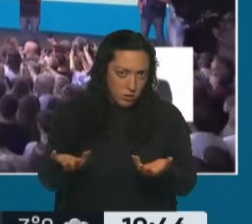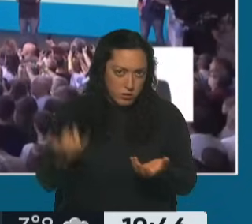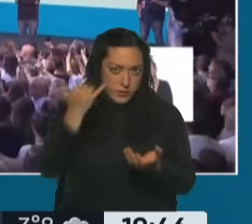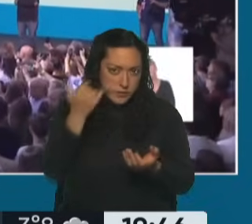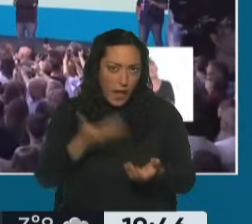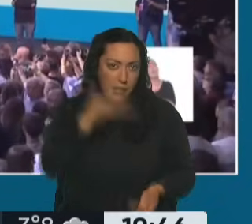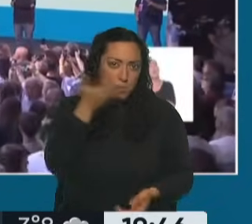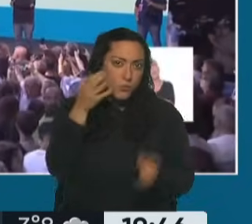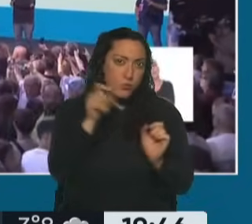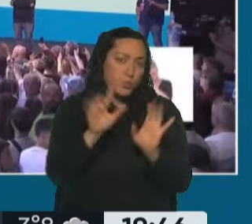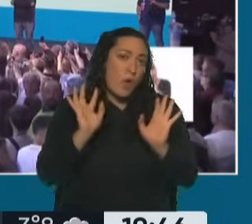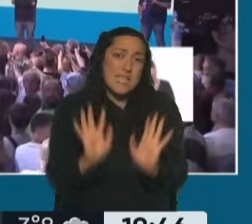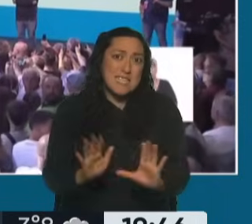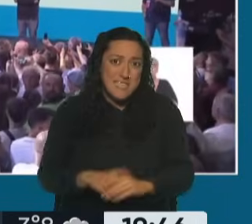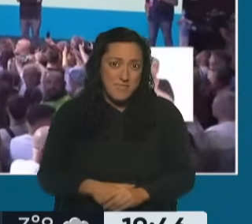en el discurso